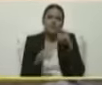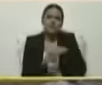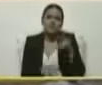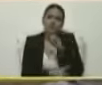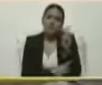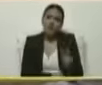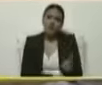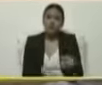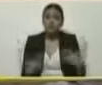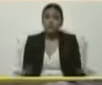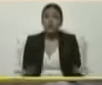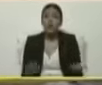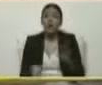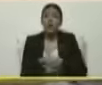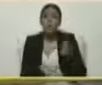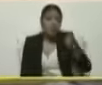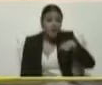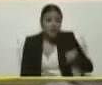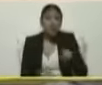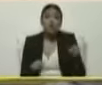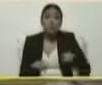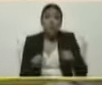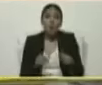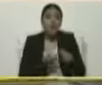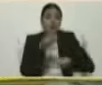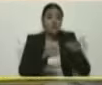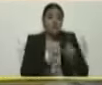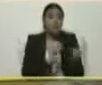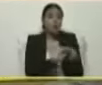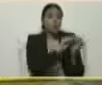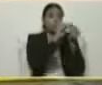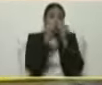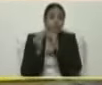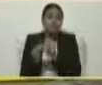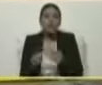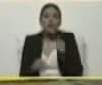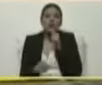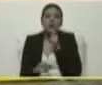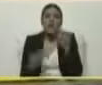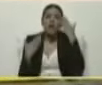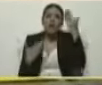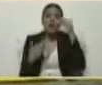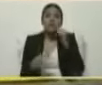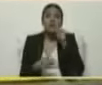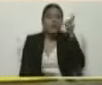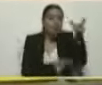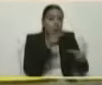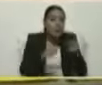Porque si el país experimenta alguna recuperación hoy, es gracias a la gente